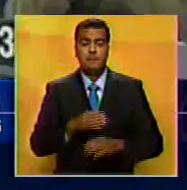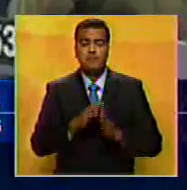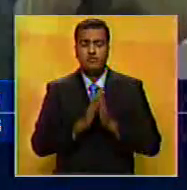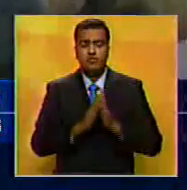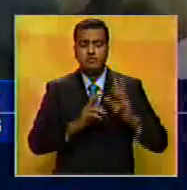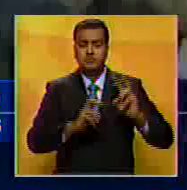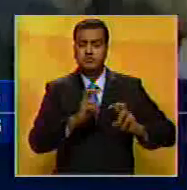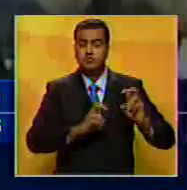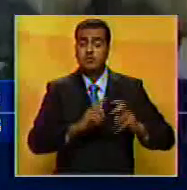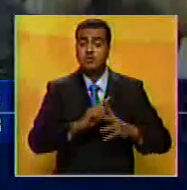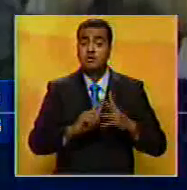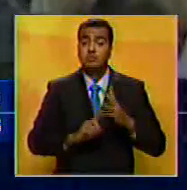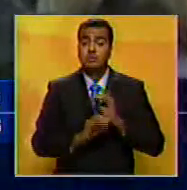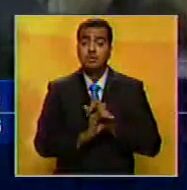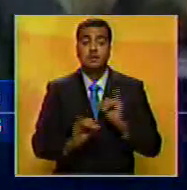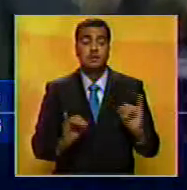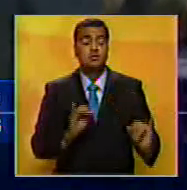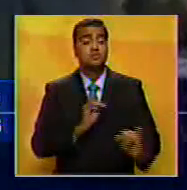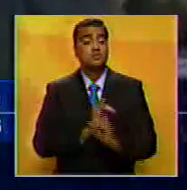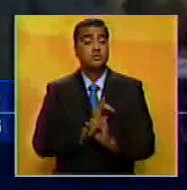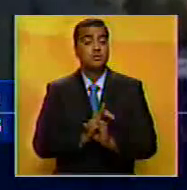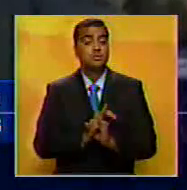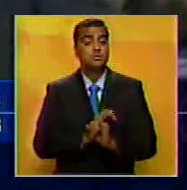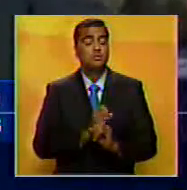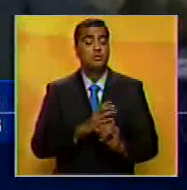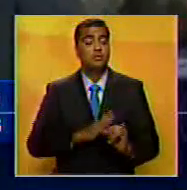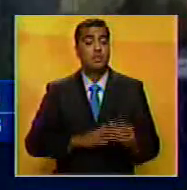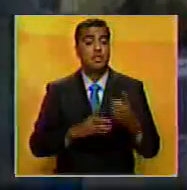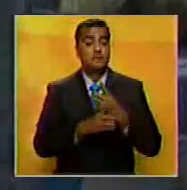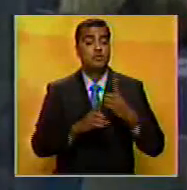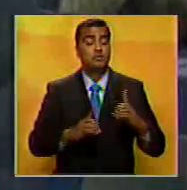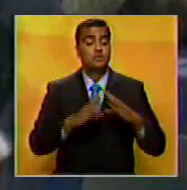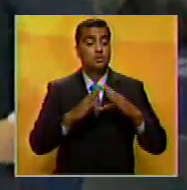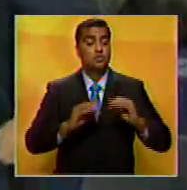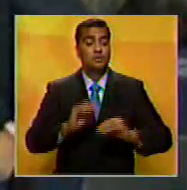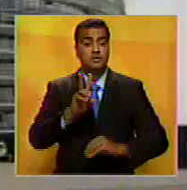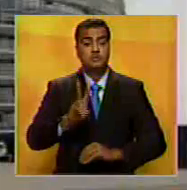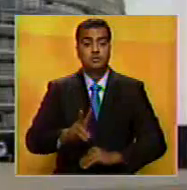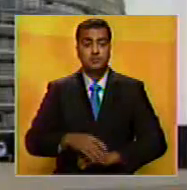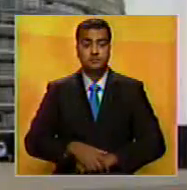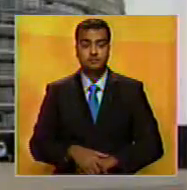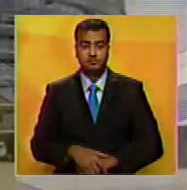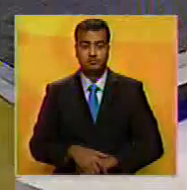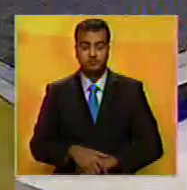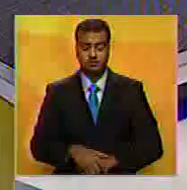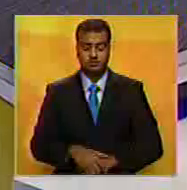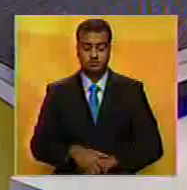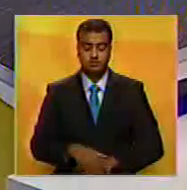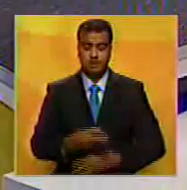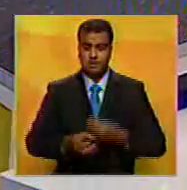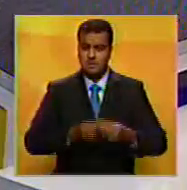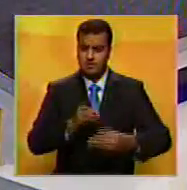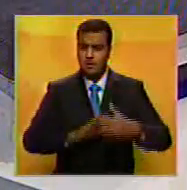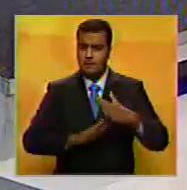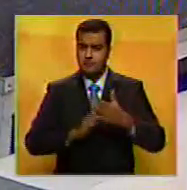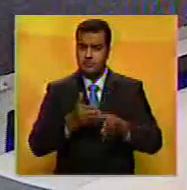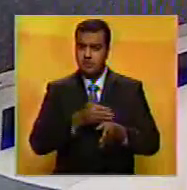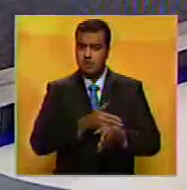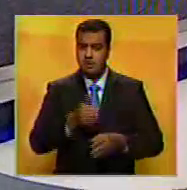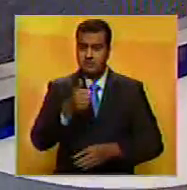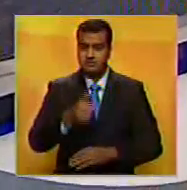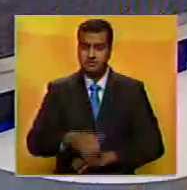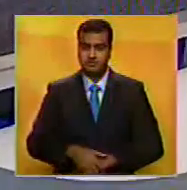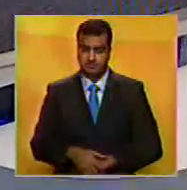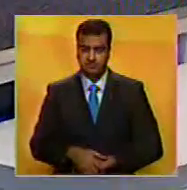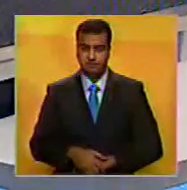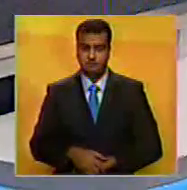otras medidas en el ámbito internacional para establecer la democracia plena en Venezuela. Momento de hacer una pausa, pero ya